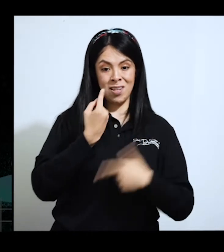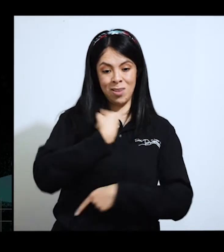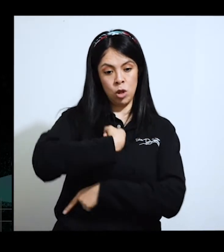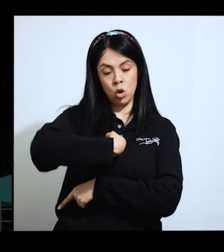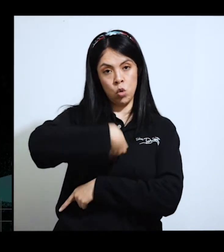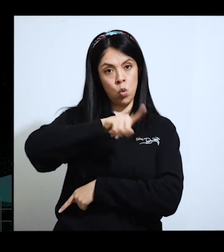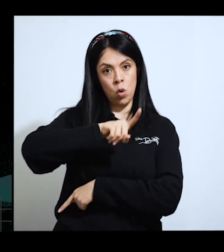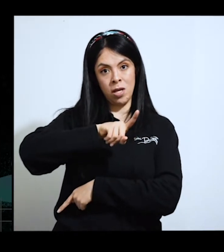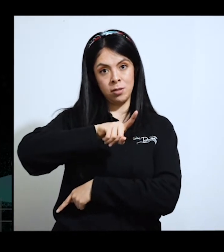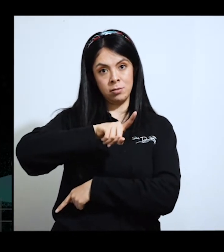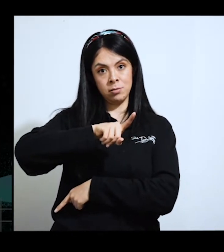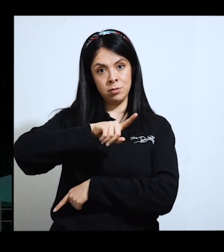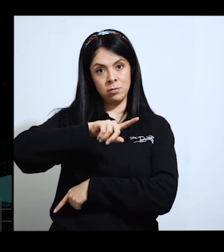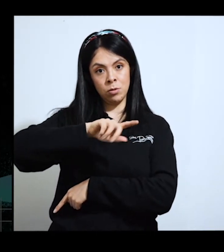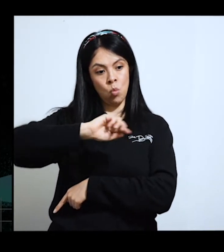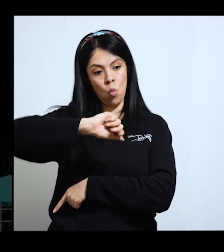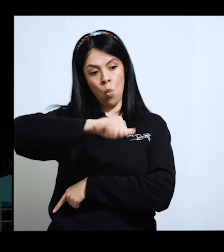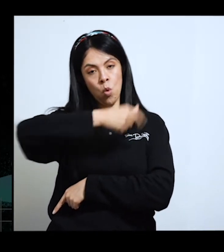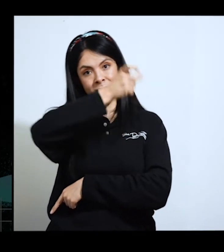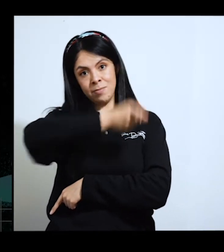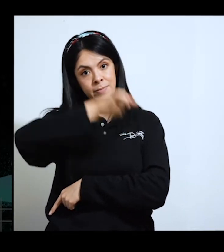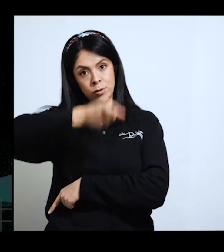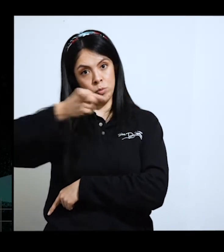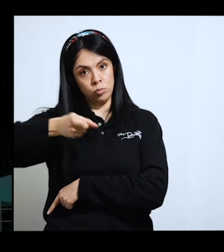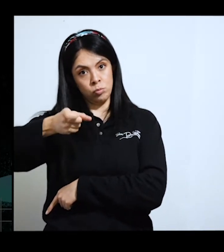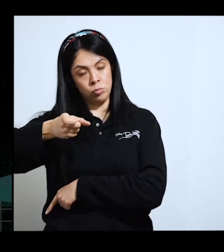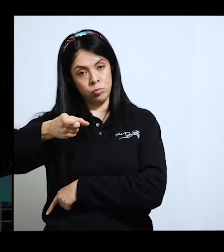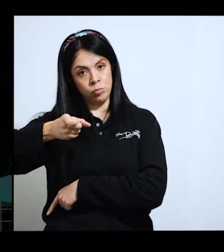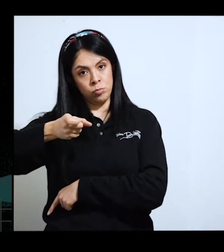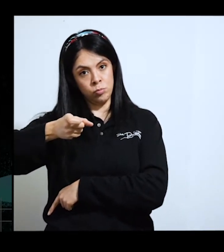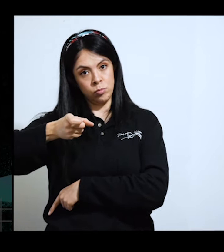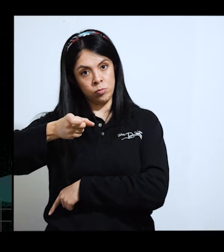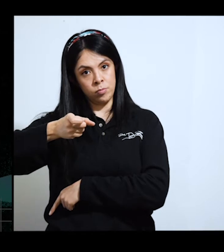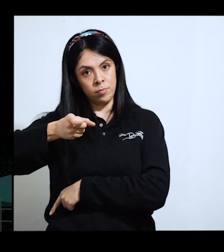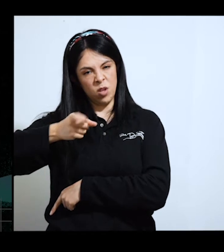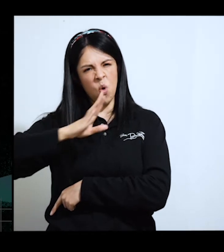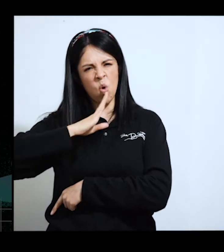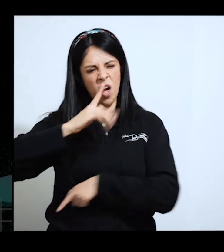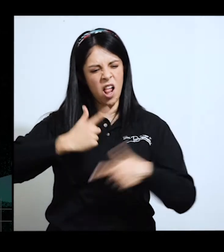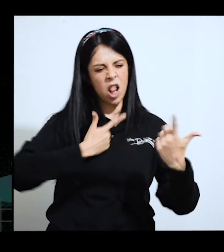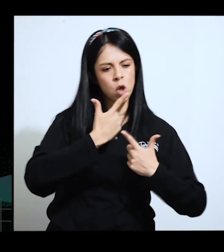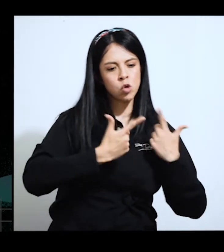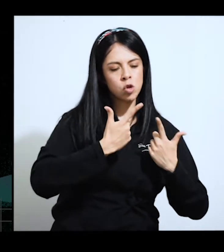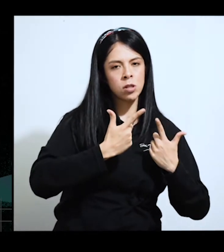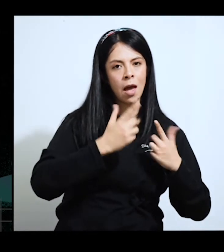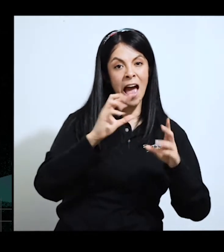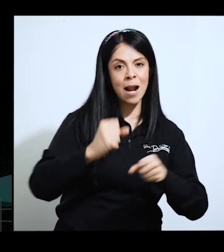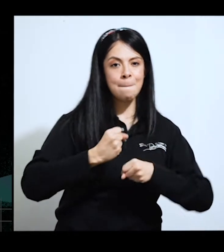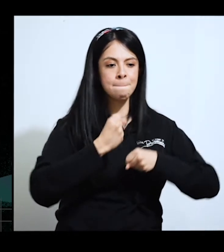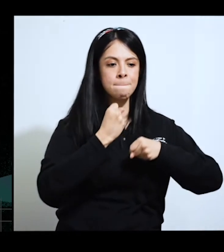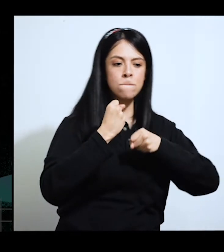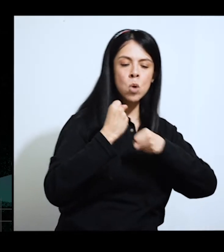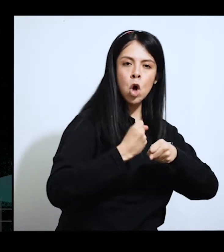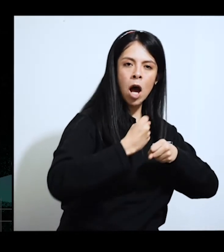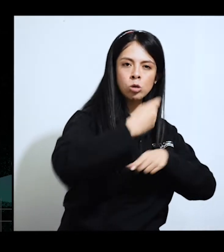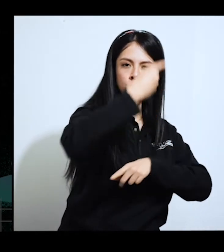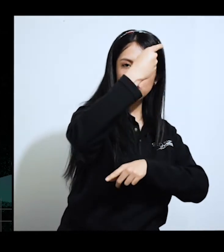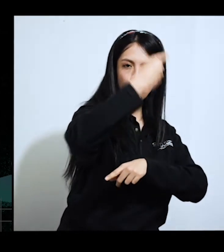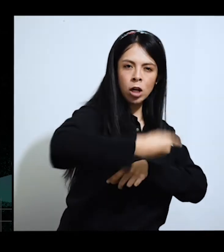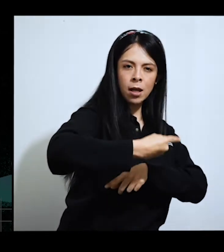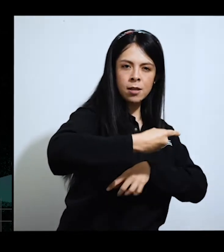contra seres humanos, sino contra poderes, autoridades,